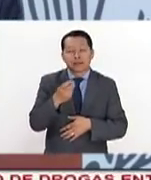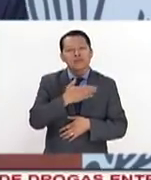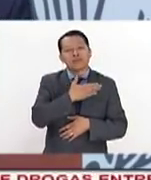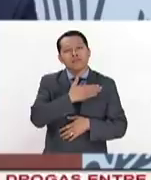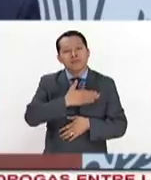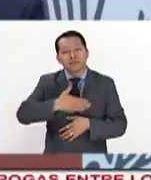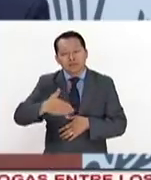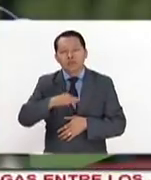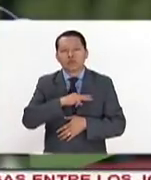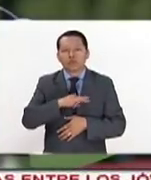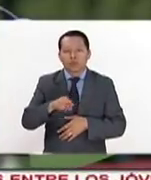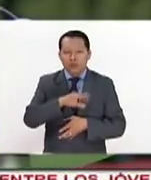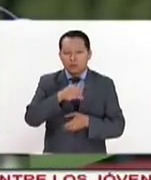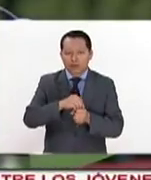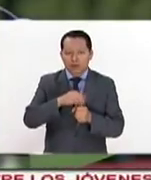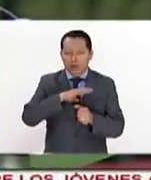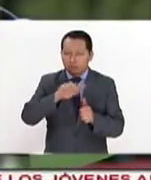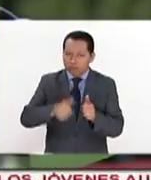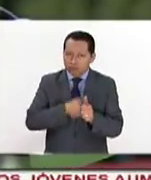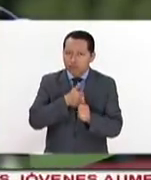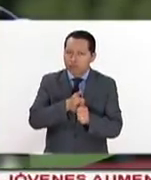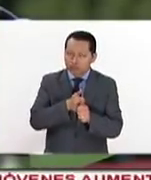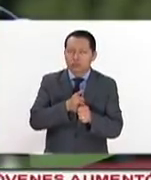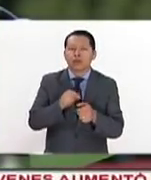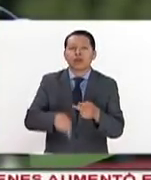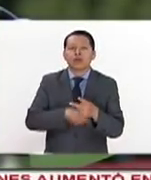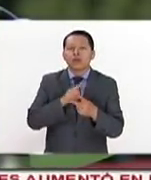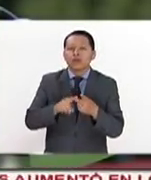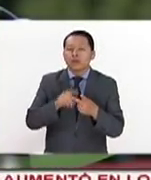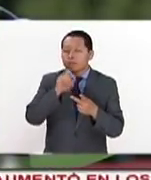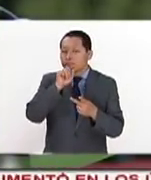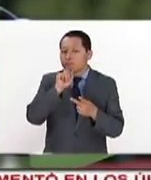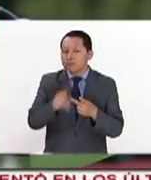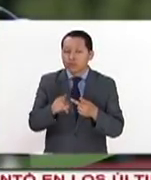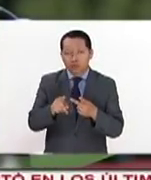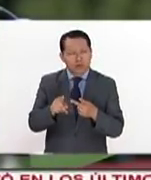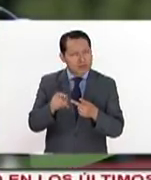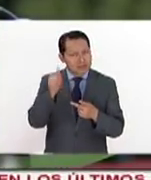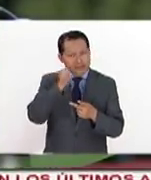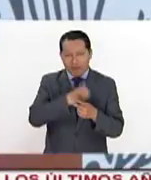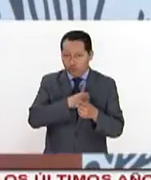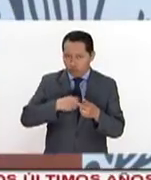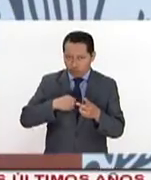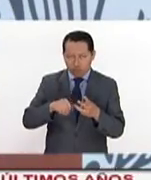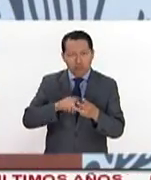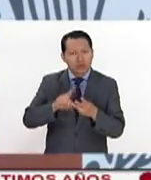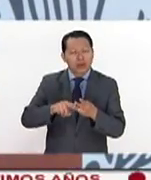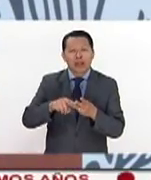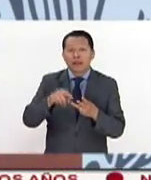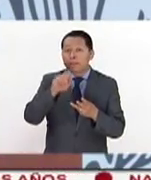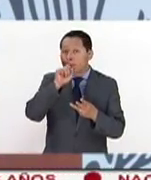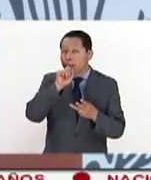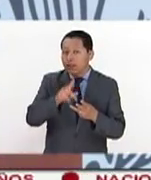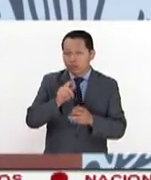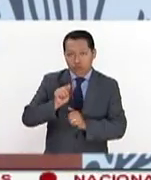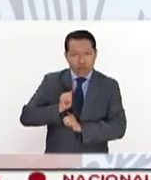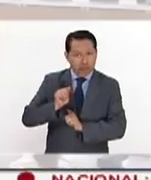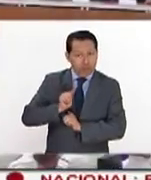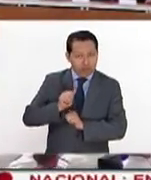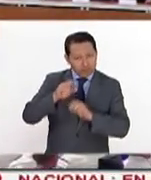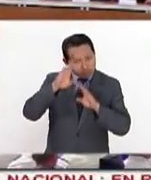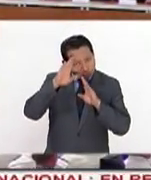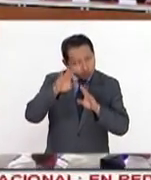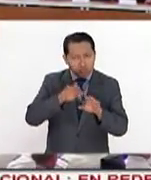seguiré contando con el respaldo, la entrega y el compromiso de nuestras Fuerzas